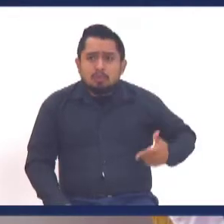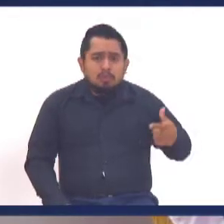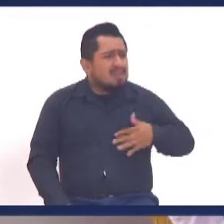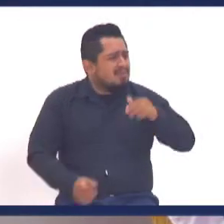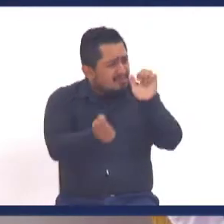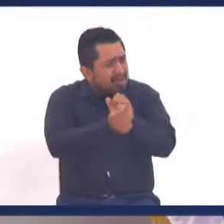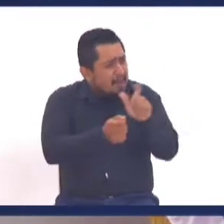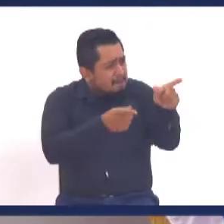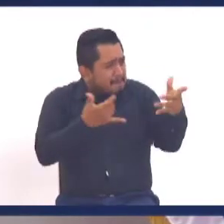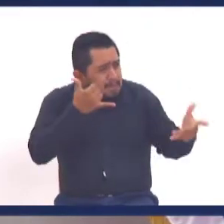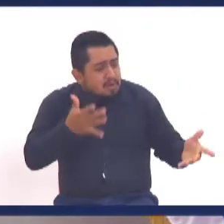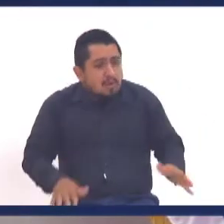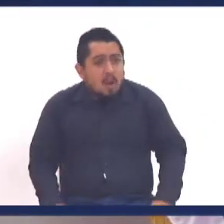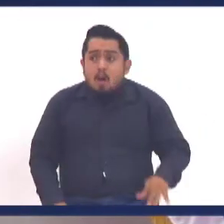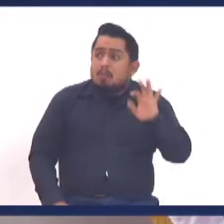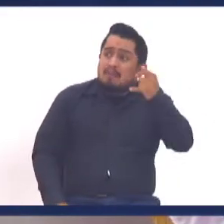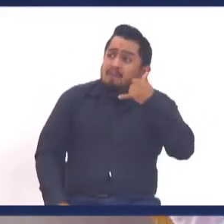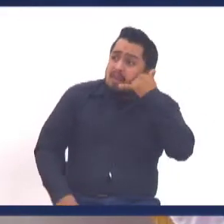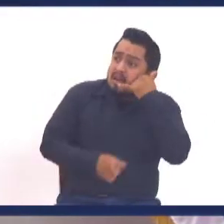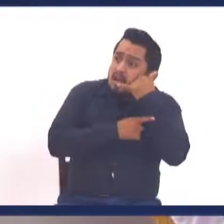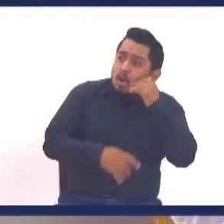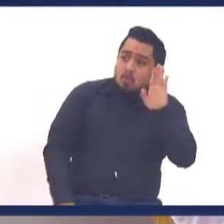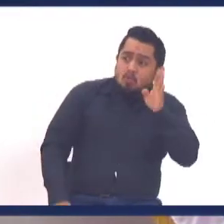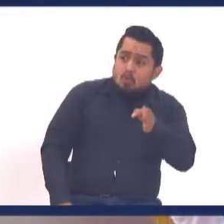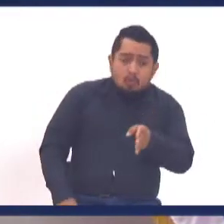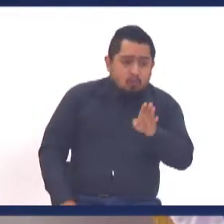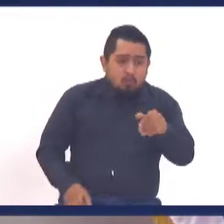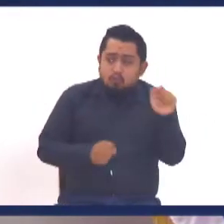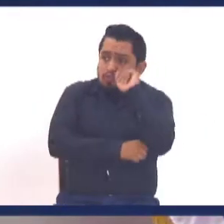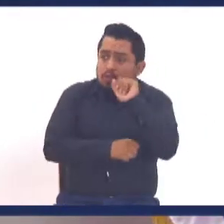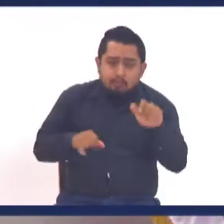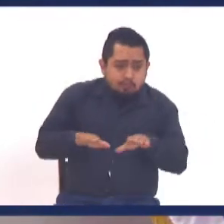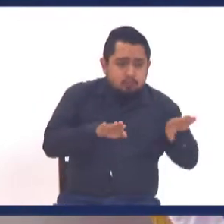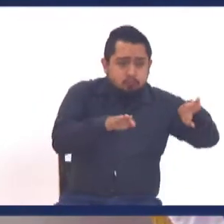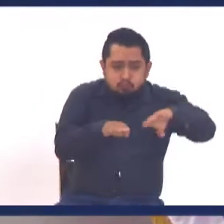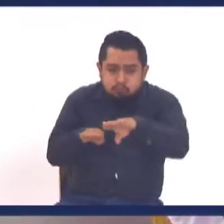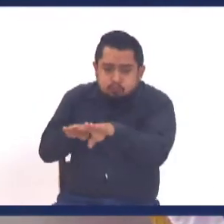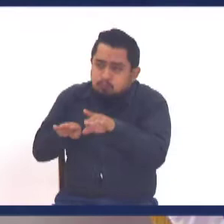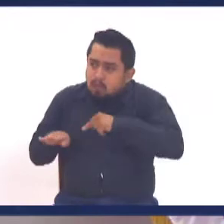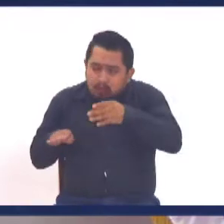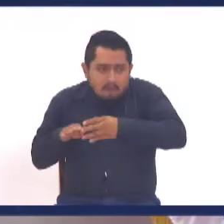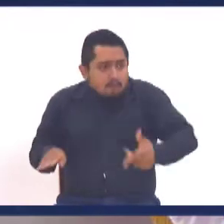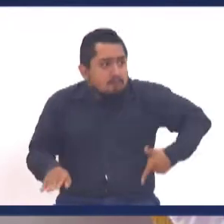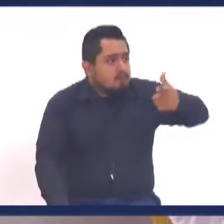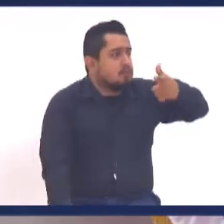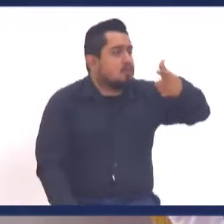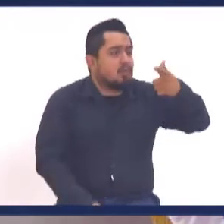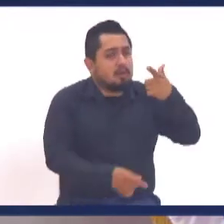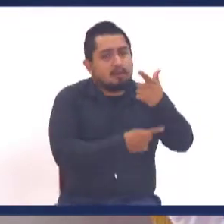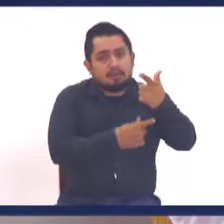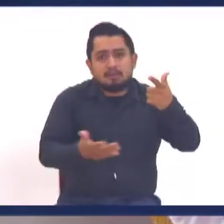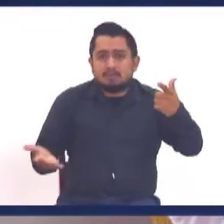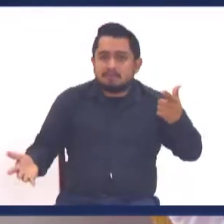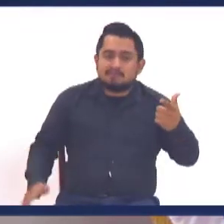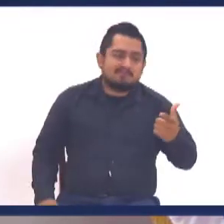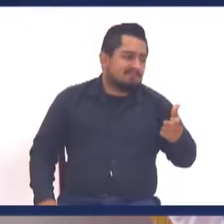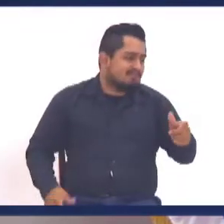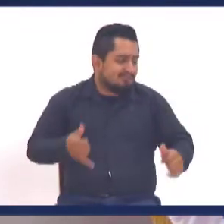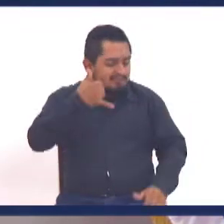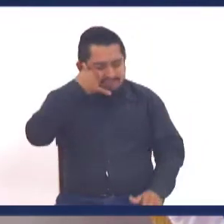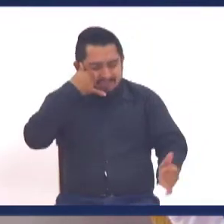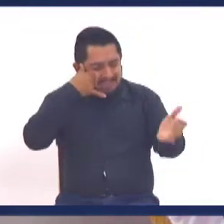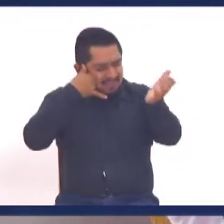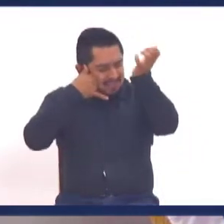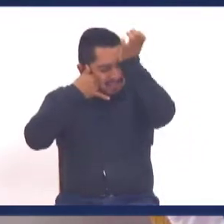porque te tuvieron porque fíjese que un carro me sacó la carretera tf como no hallaba qué hacer y se quería ir desenfundó el arma y le dije yo